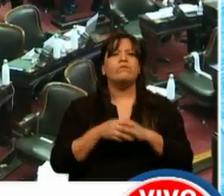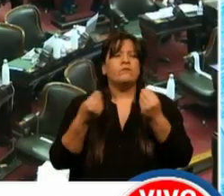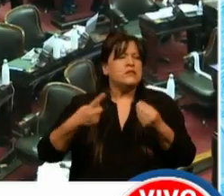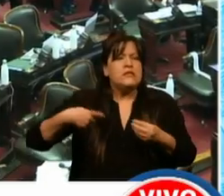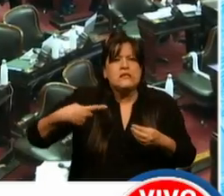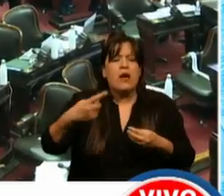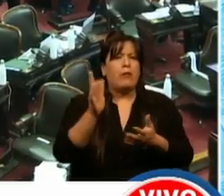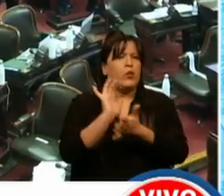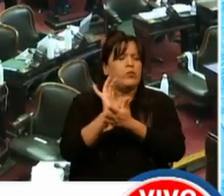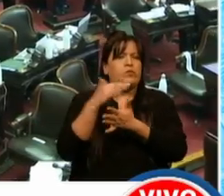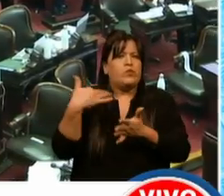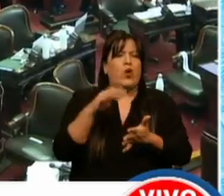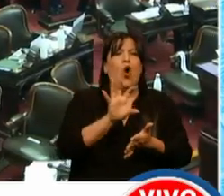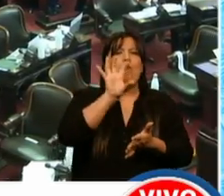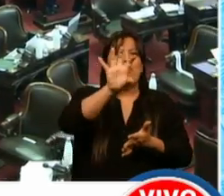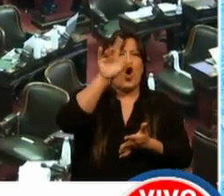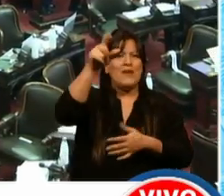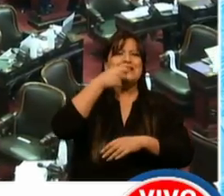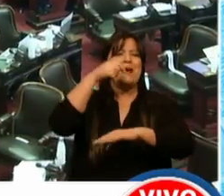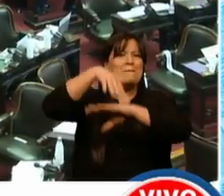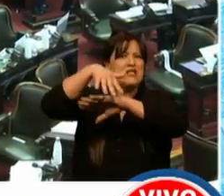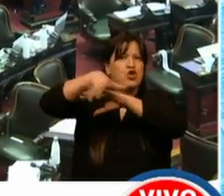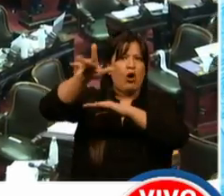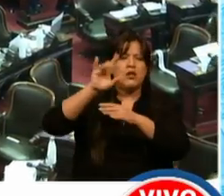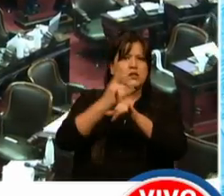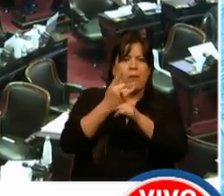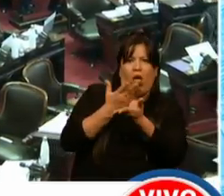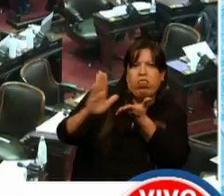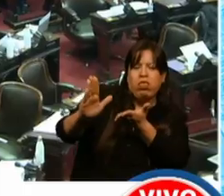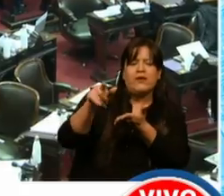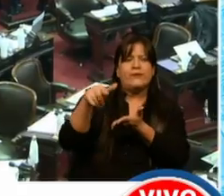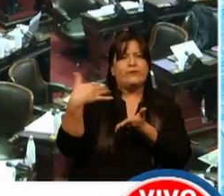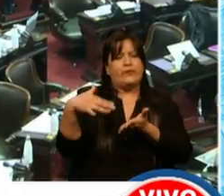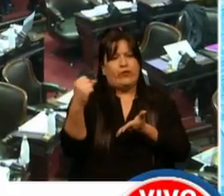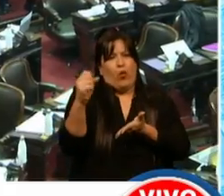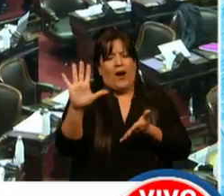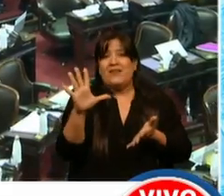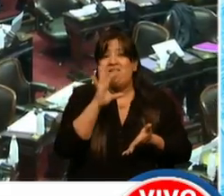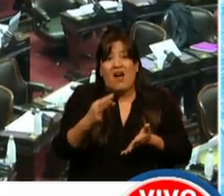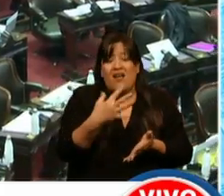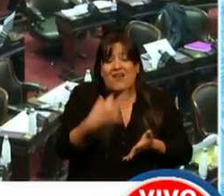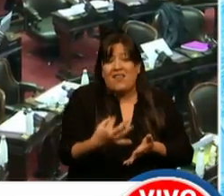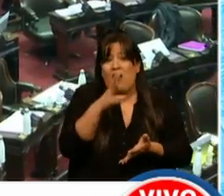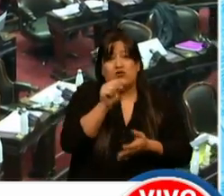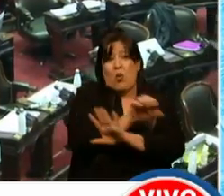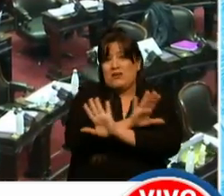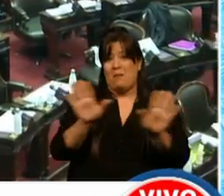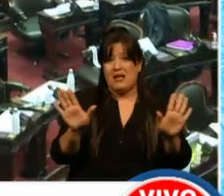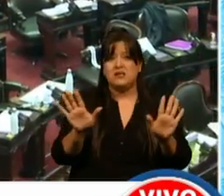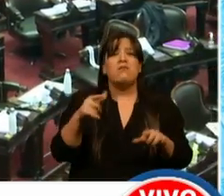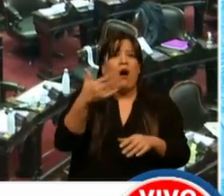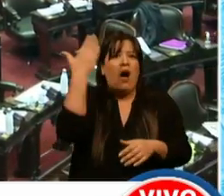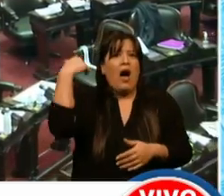a que se somete a provincias como misiones resulta el presidente a esta altura insoportable mire nos